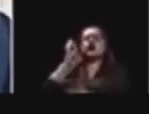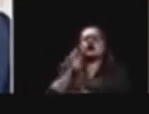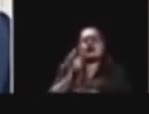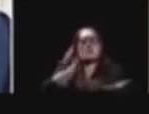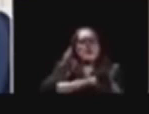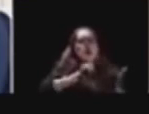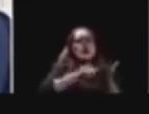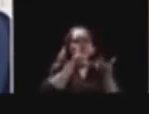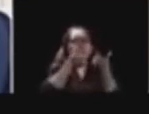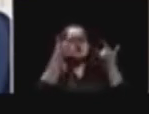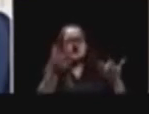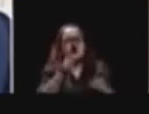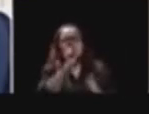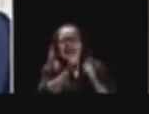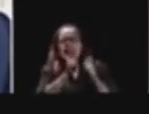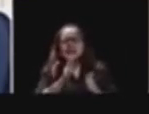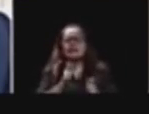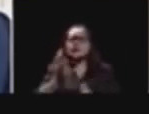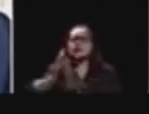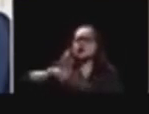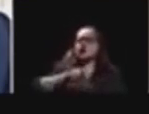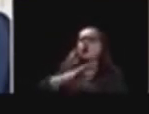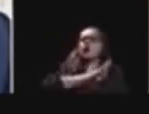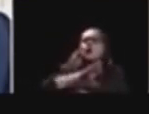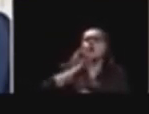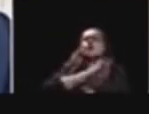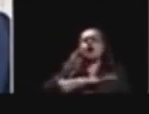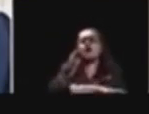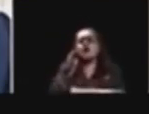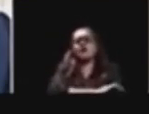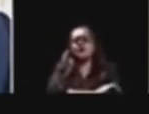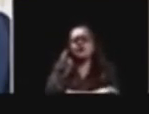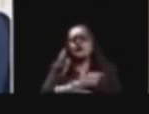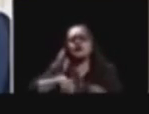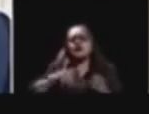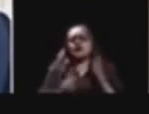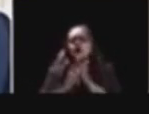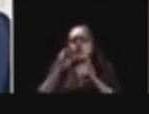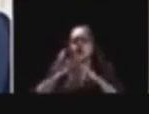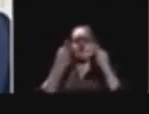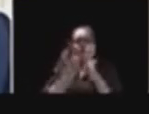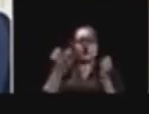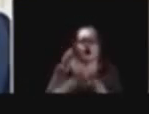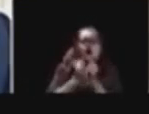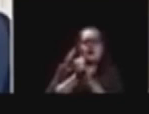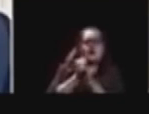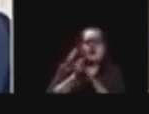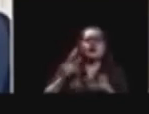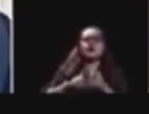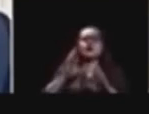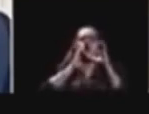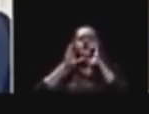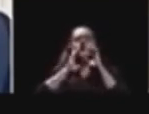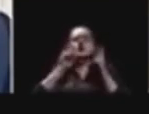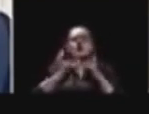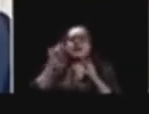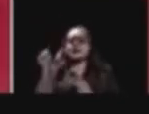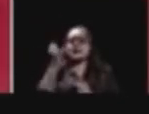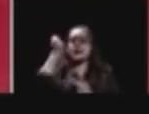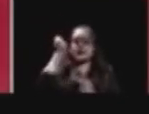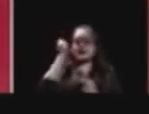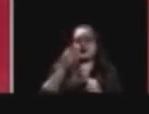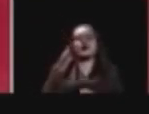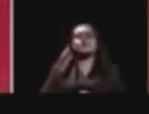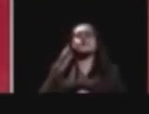riqueza histórica y el potencial de desarrollo que ofrece la nueva dinámica de la información, la comunicación y la